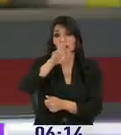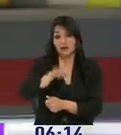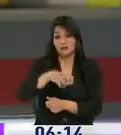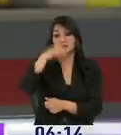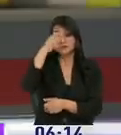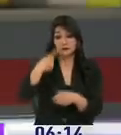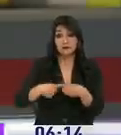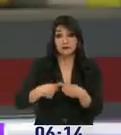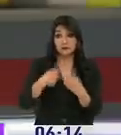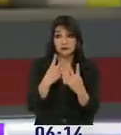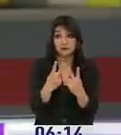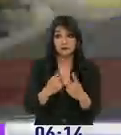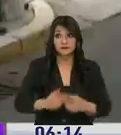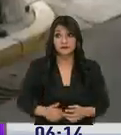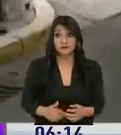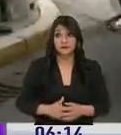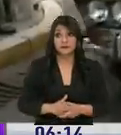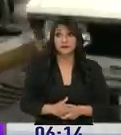ciudad. Veamos.